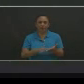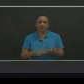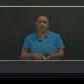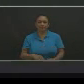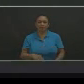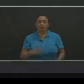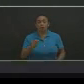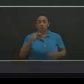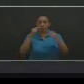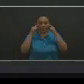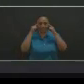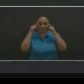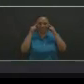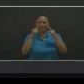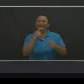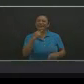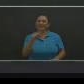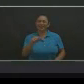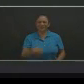Lo que la chinita dijo.